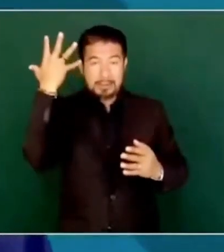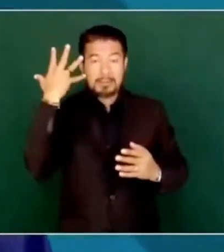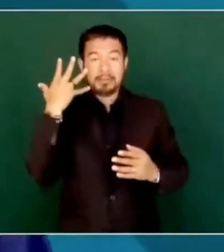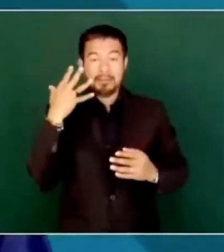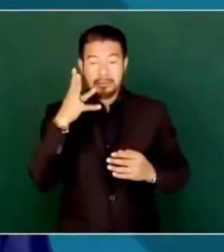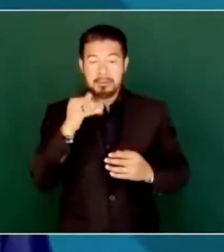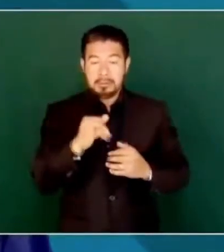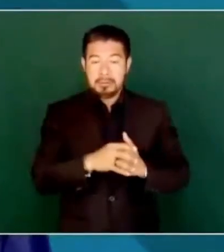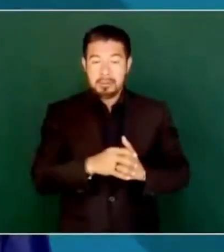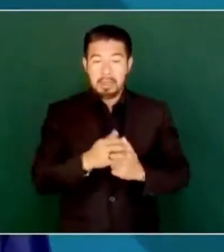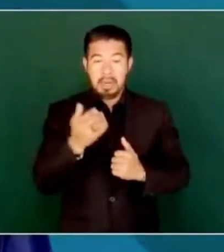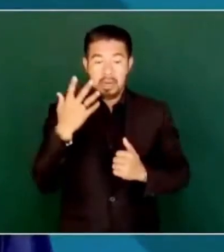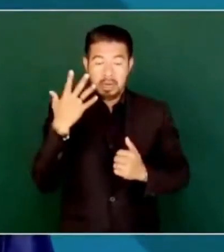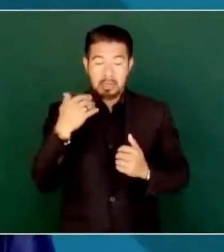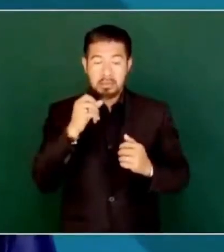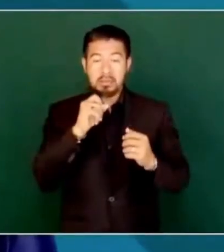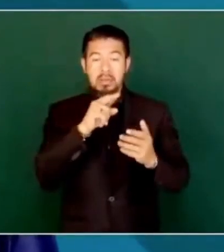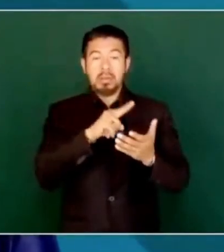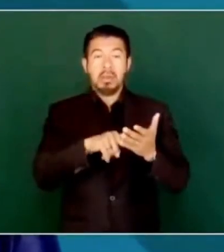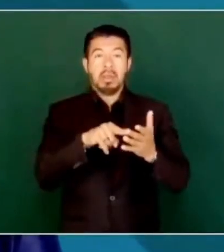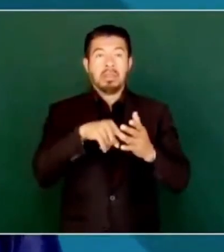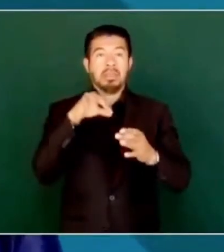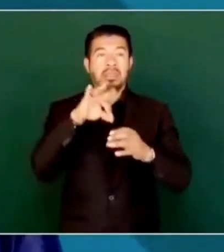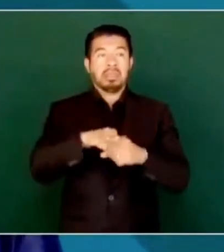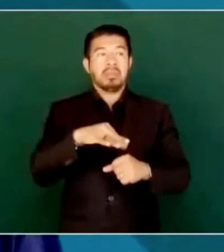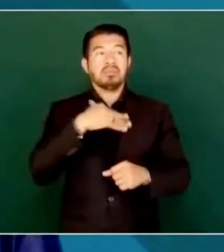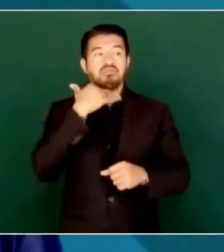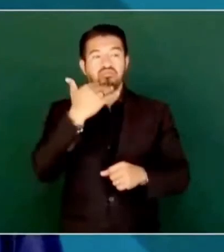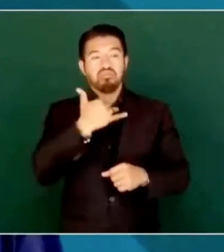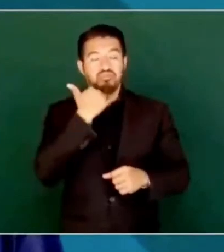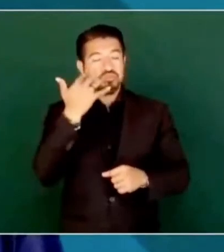sin fraudes electorales.